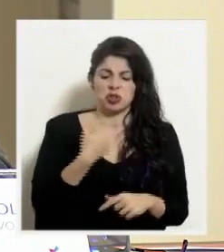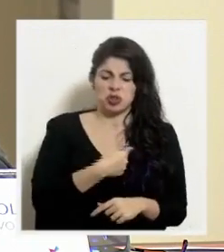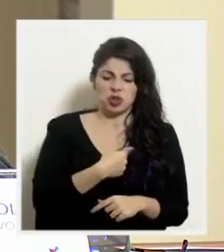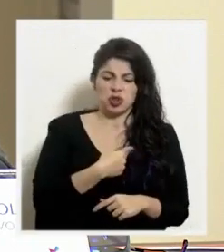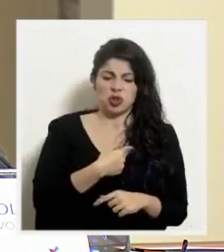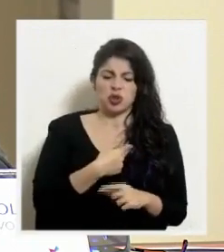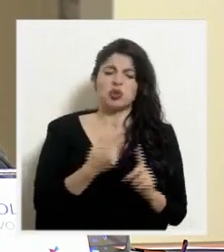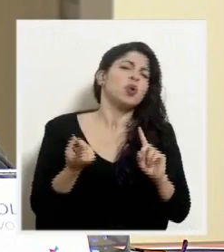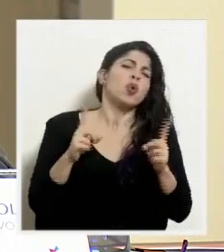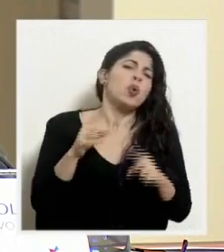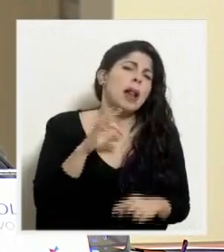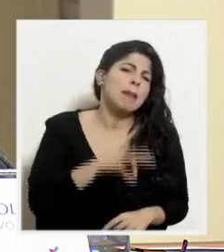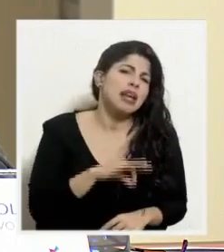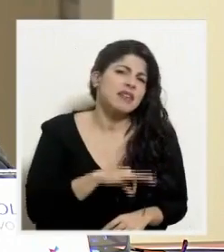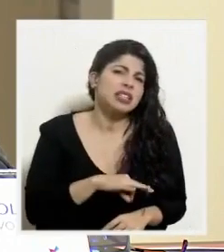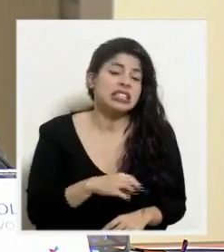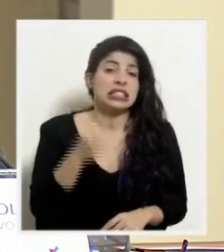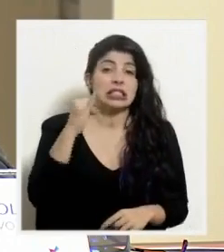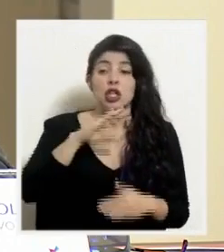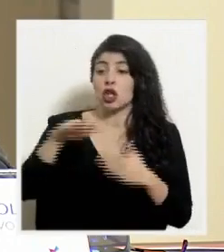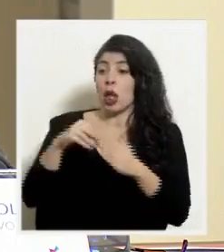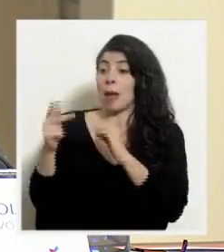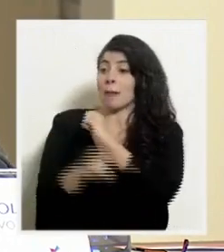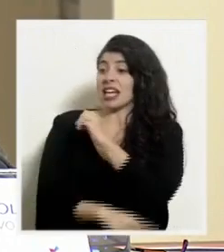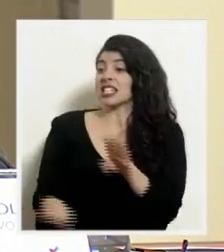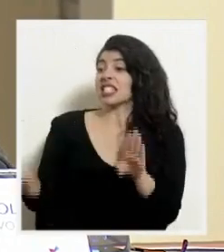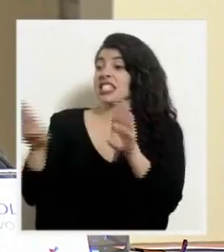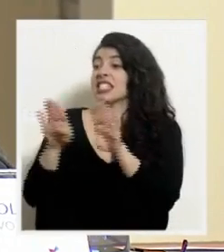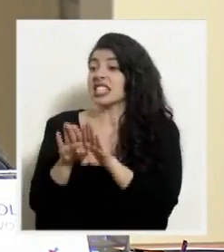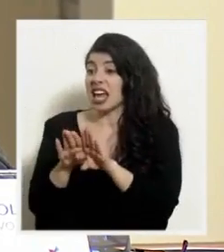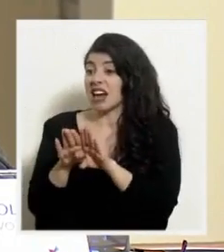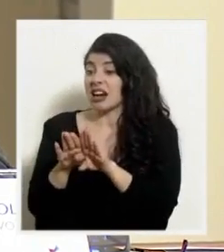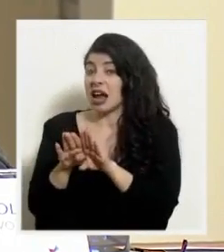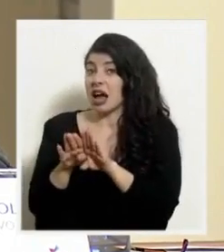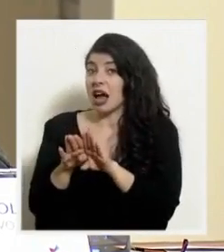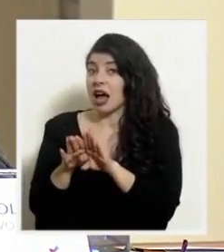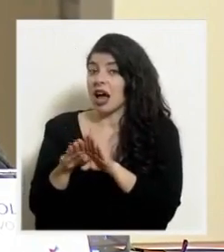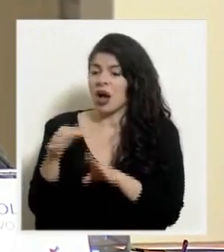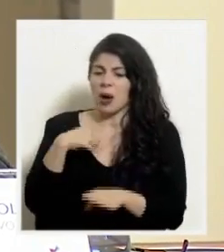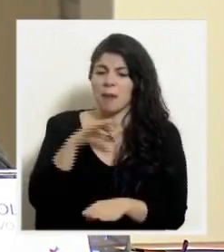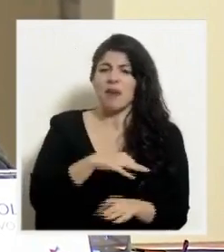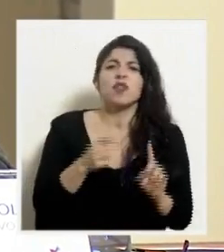nosotros cerrando el país si la gente no va a hacer caso?